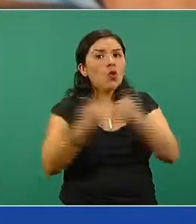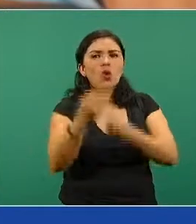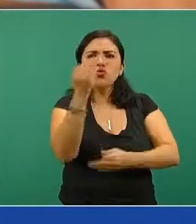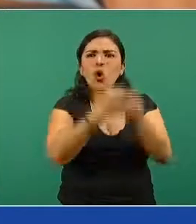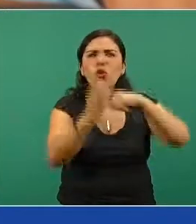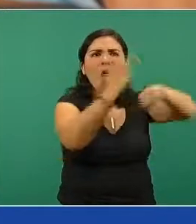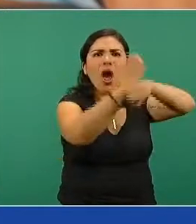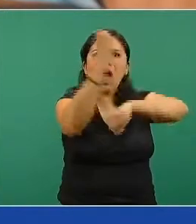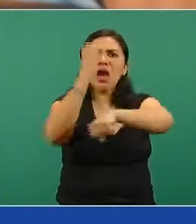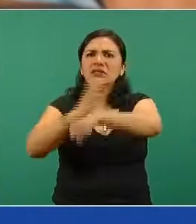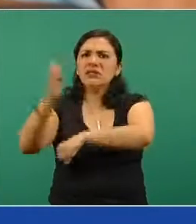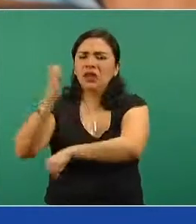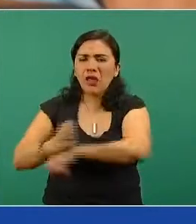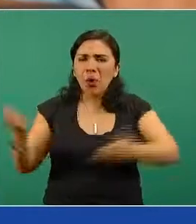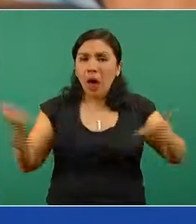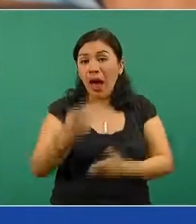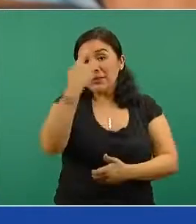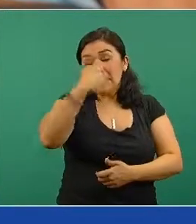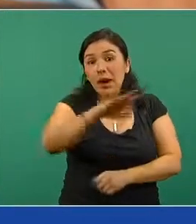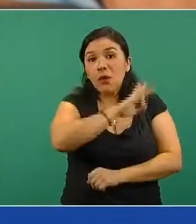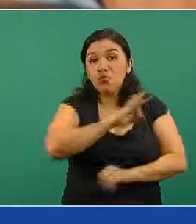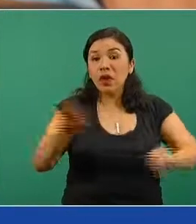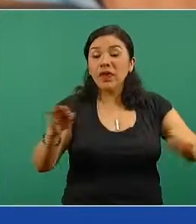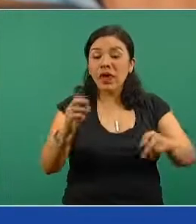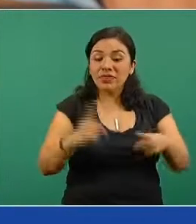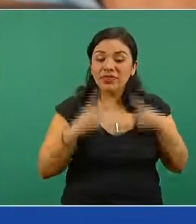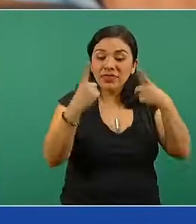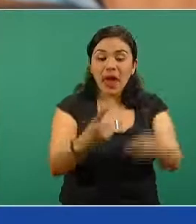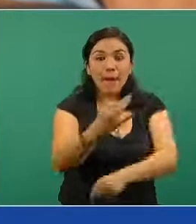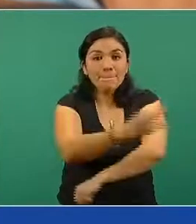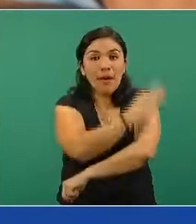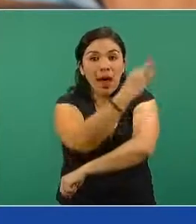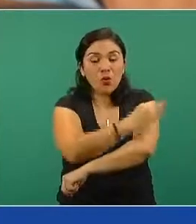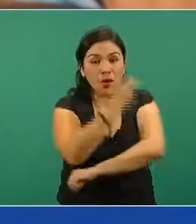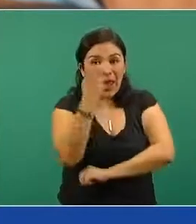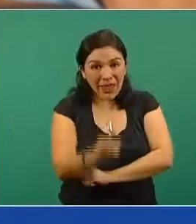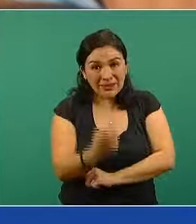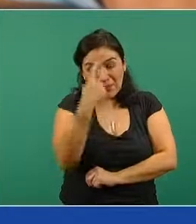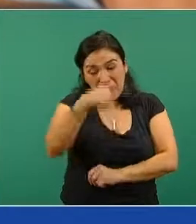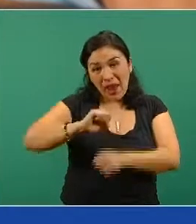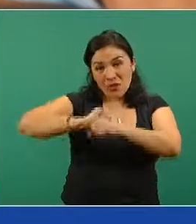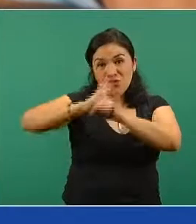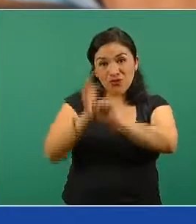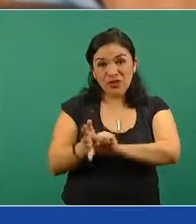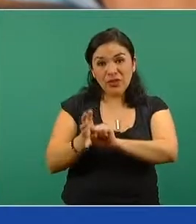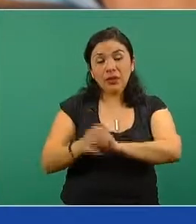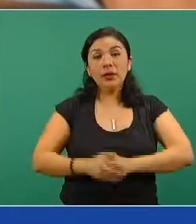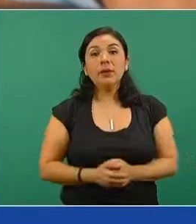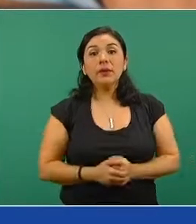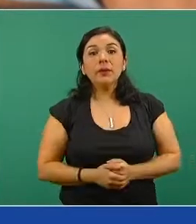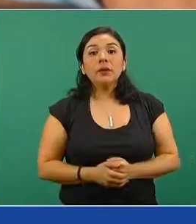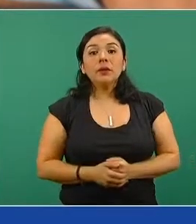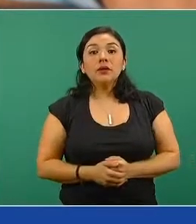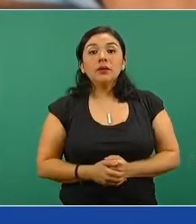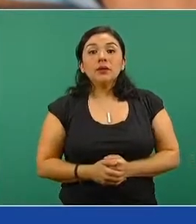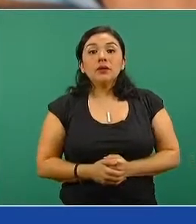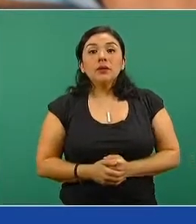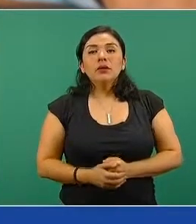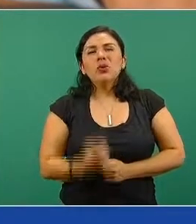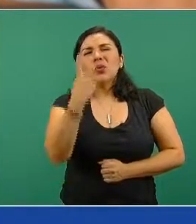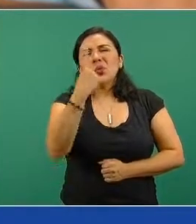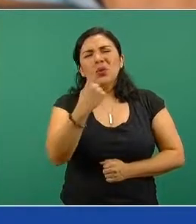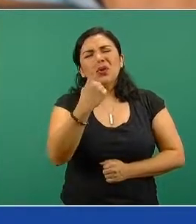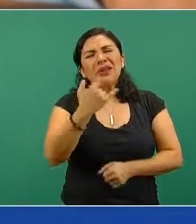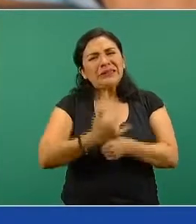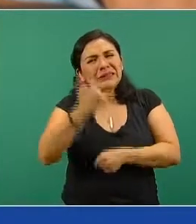entidades federativas para llevar a cabo el Plan Nacional de Vacunación para COVID-19. Una de las